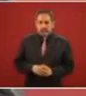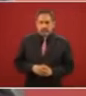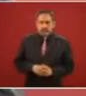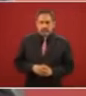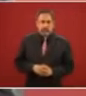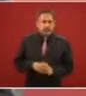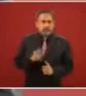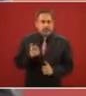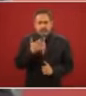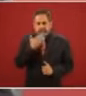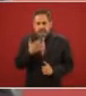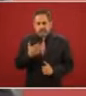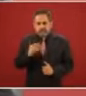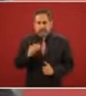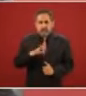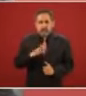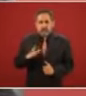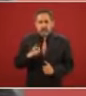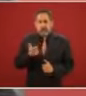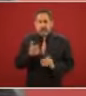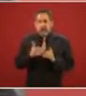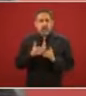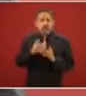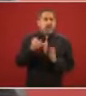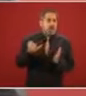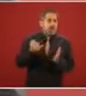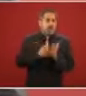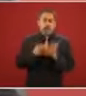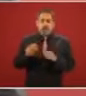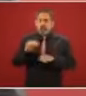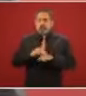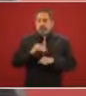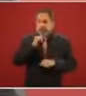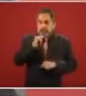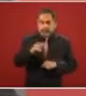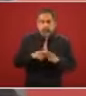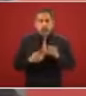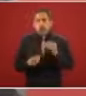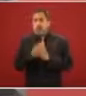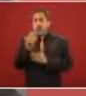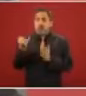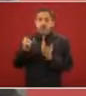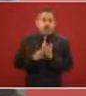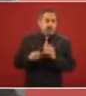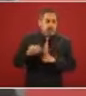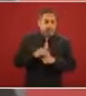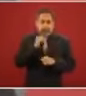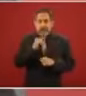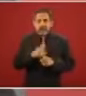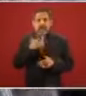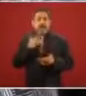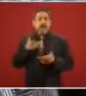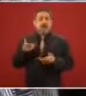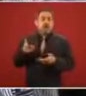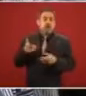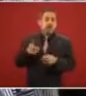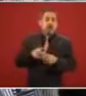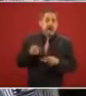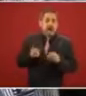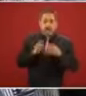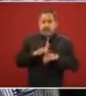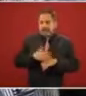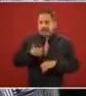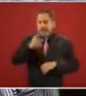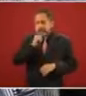No hay aumentos de impuestos, no hay impuestos nuevos, no hay gasolinazos,